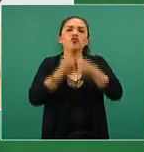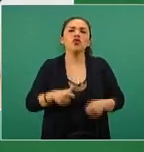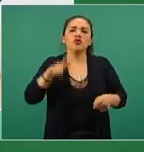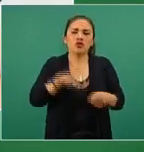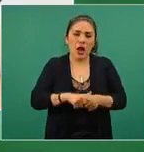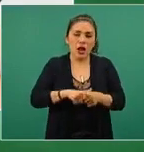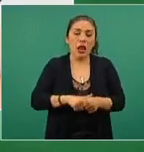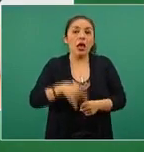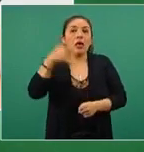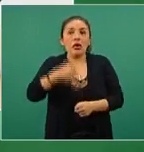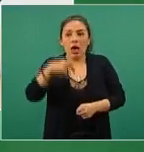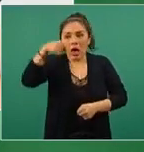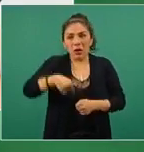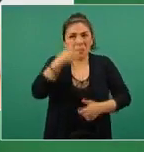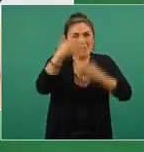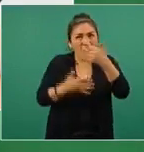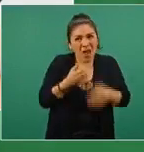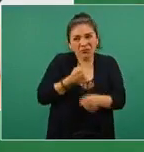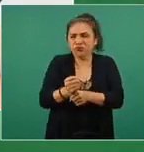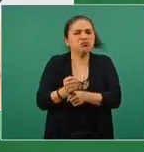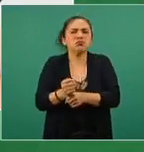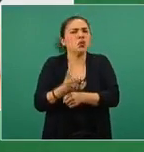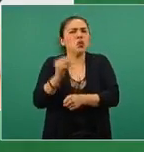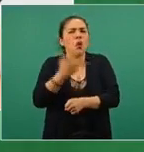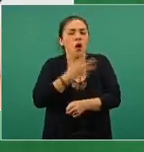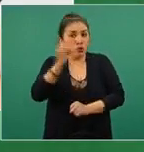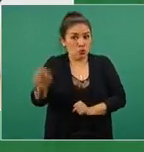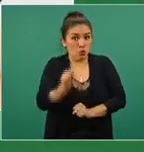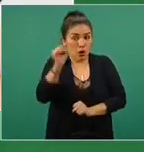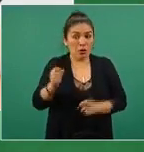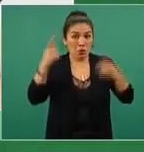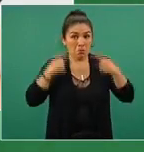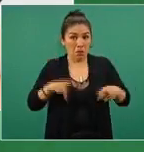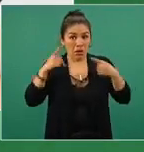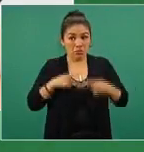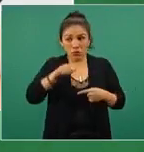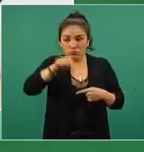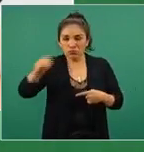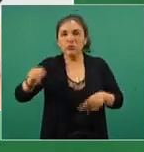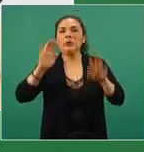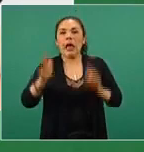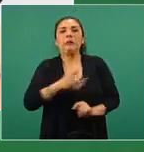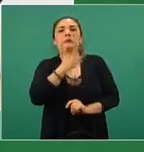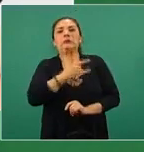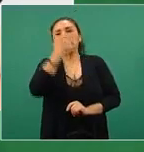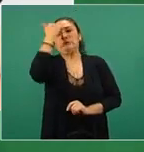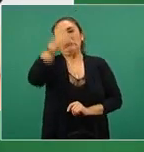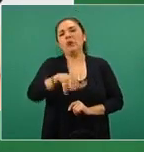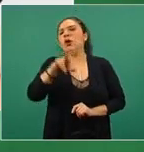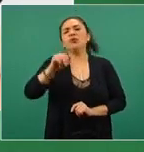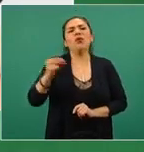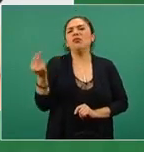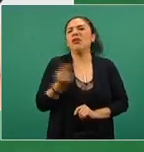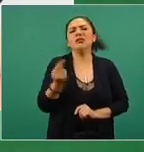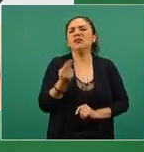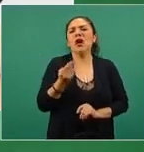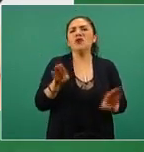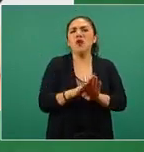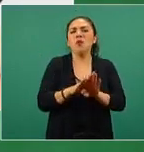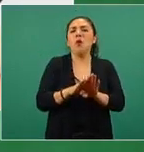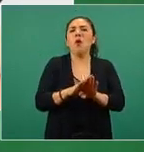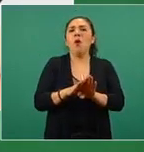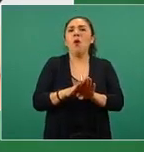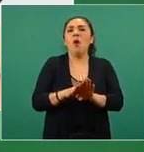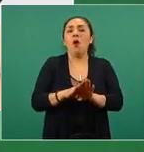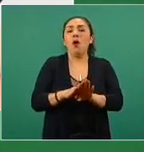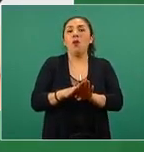Y tampoco ha habido violencia. Afortunadamente, las personas han sido conscientes y no ha habido necesidad ni